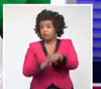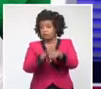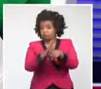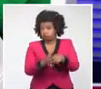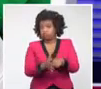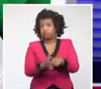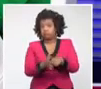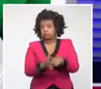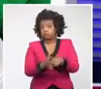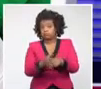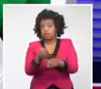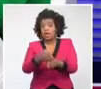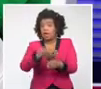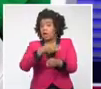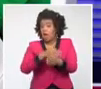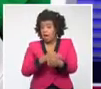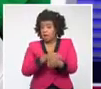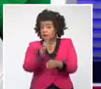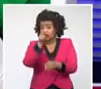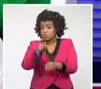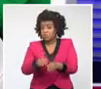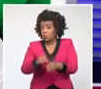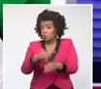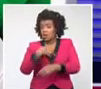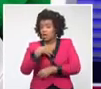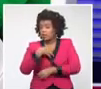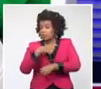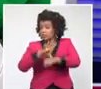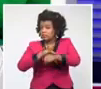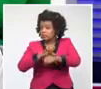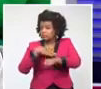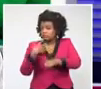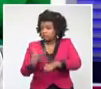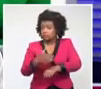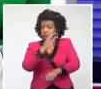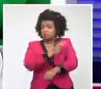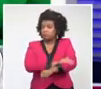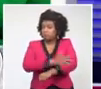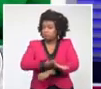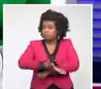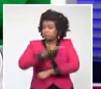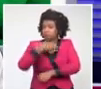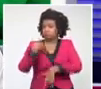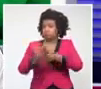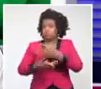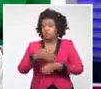con antecedentes de padecer de hipertensión arterial,